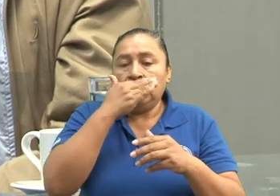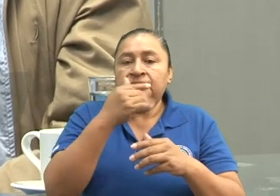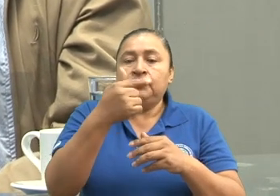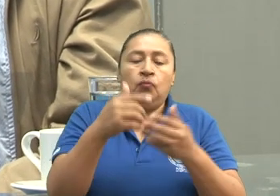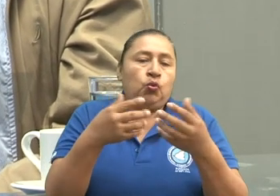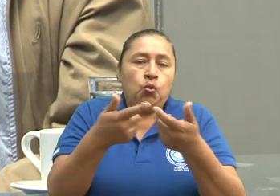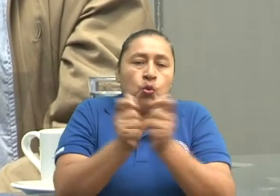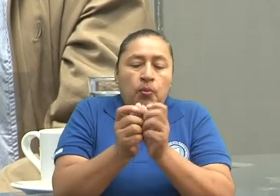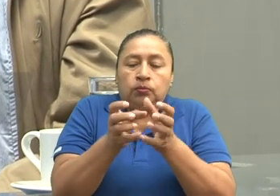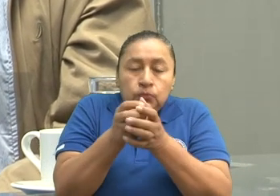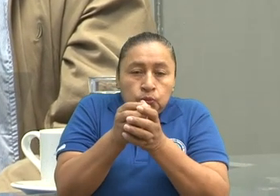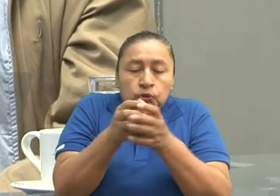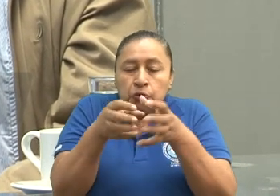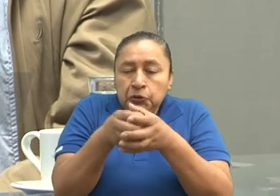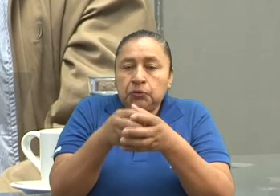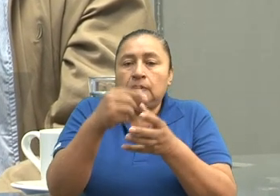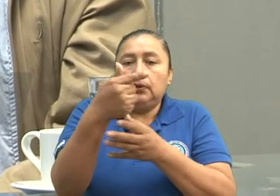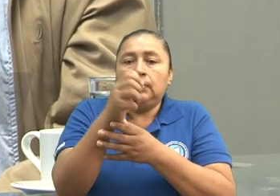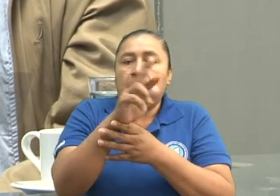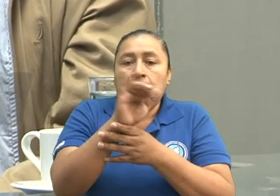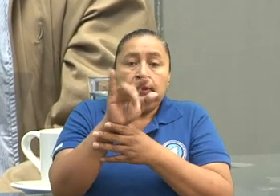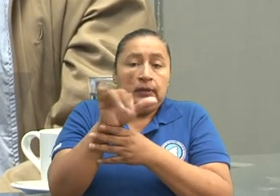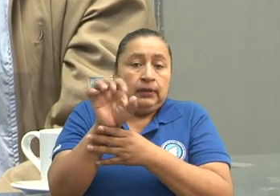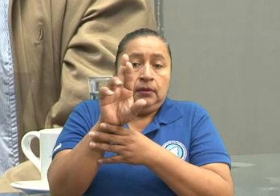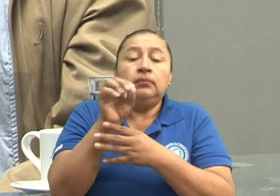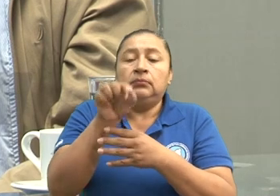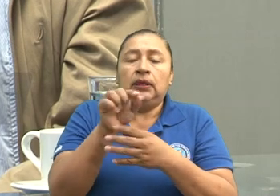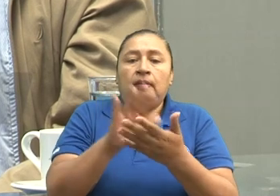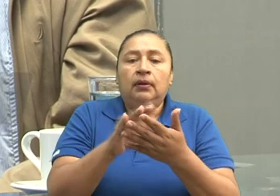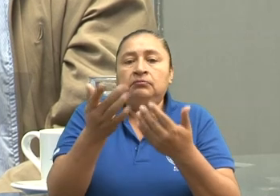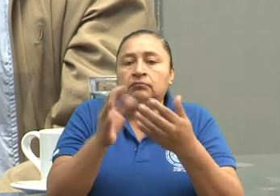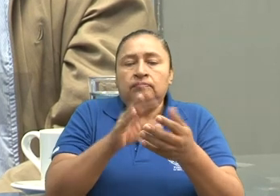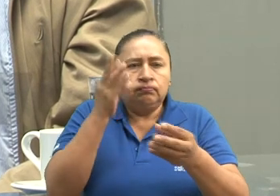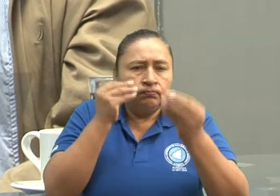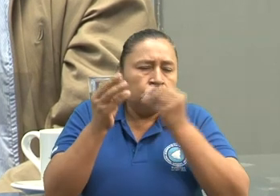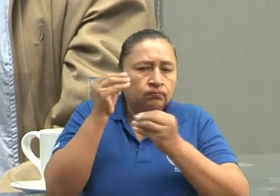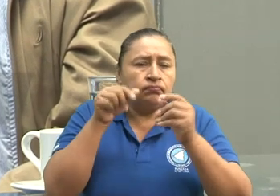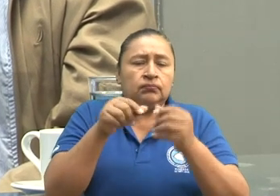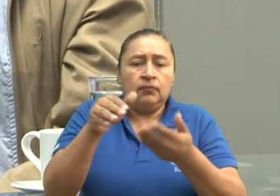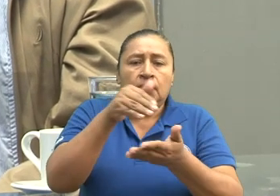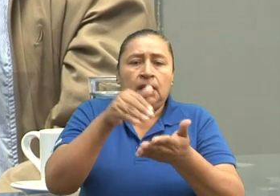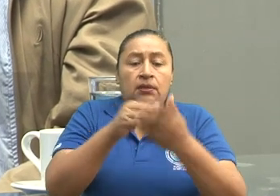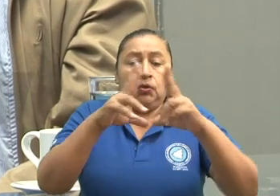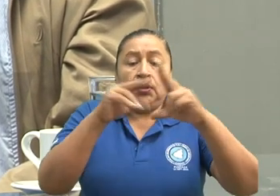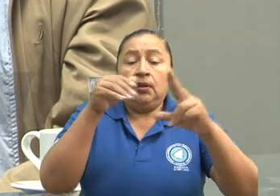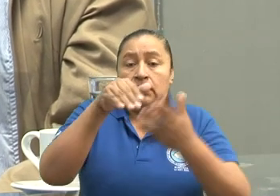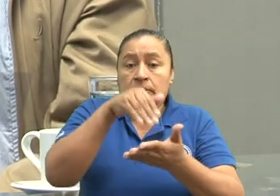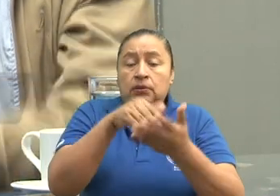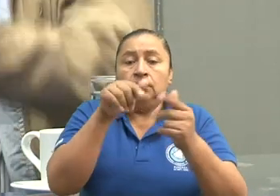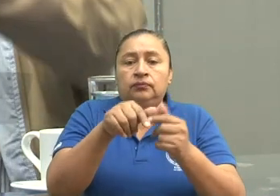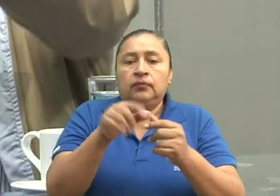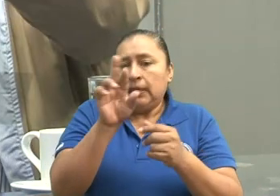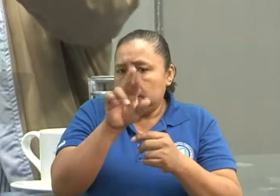movimiento guerrillero que estaba preparando acciones en el centro del país, ¿verdad? Ese